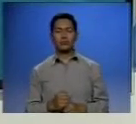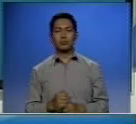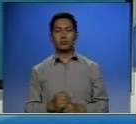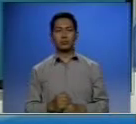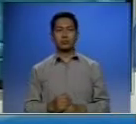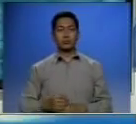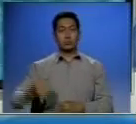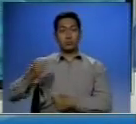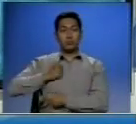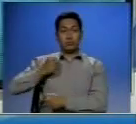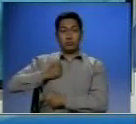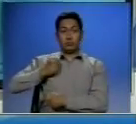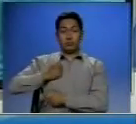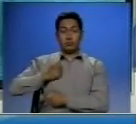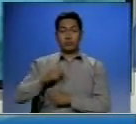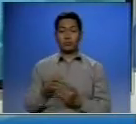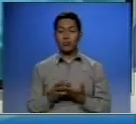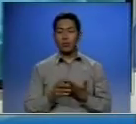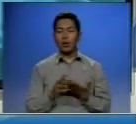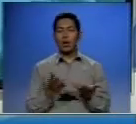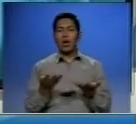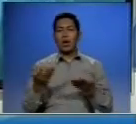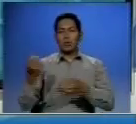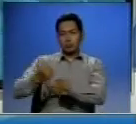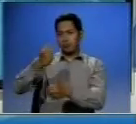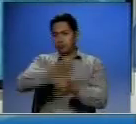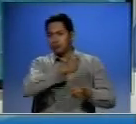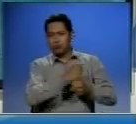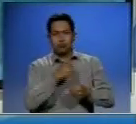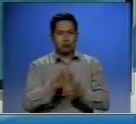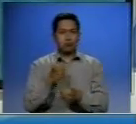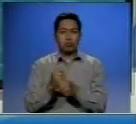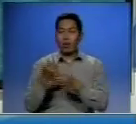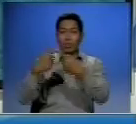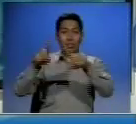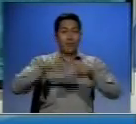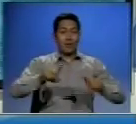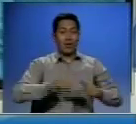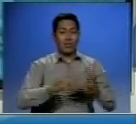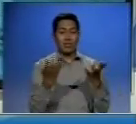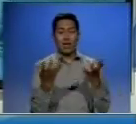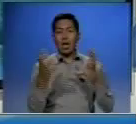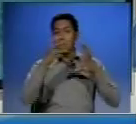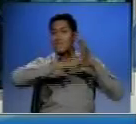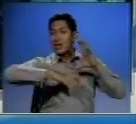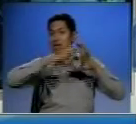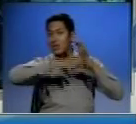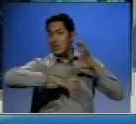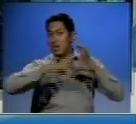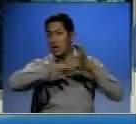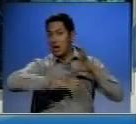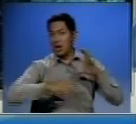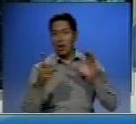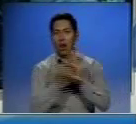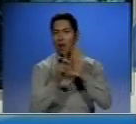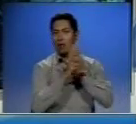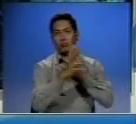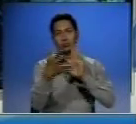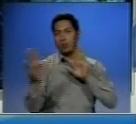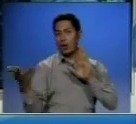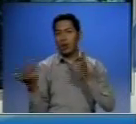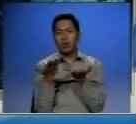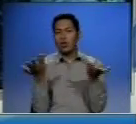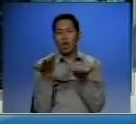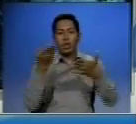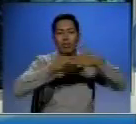Militares de la Brigada de Selva Patria destruyeron varios cargamentos de minería ilegal. Estos centros operaban de forma clandestina dentro del